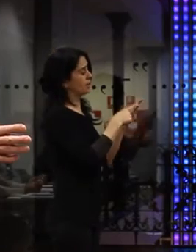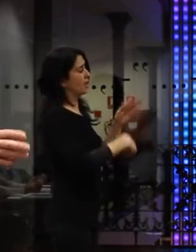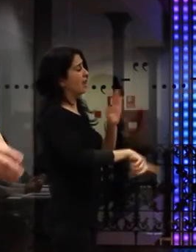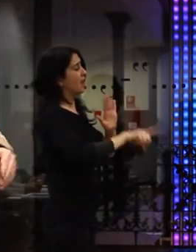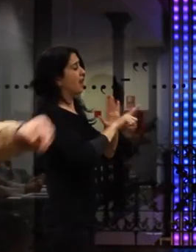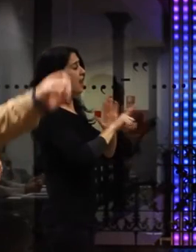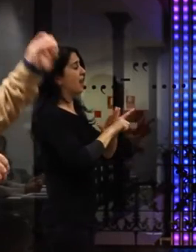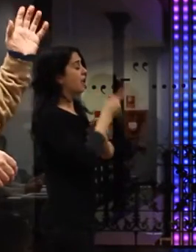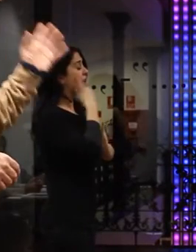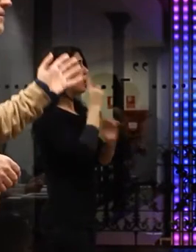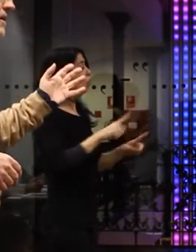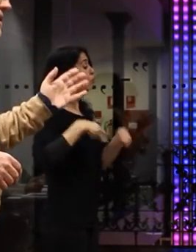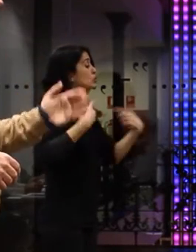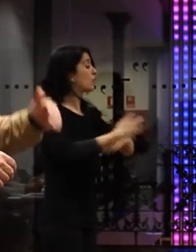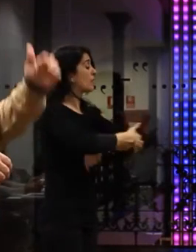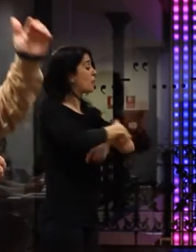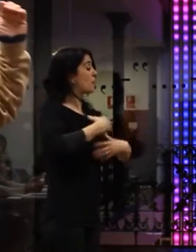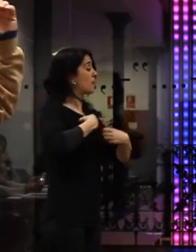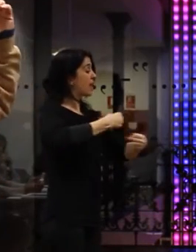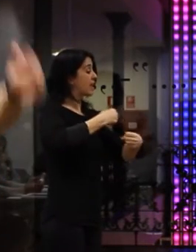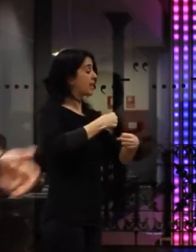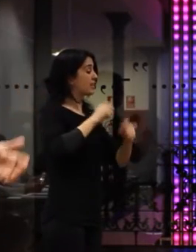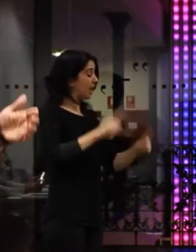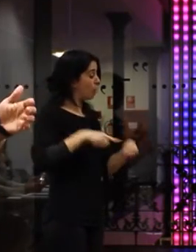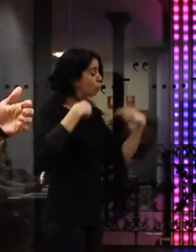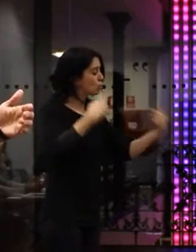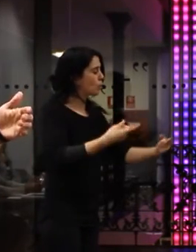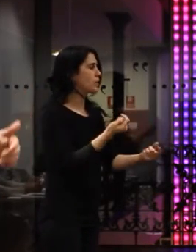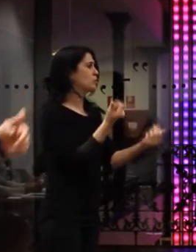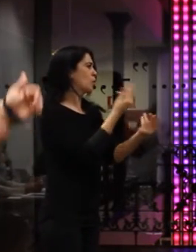pobreza energética, que finalmente se aprobó ayer,